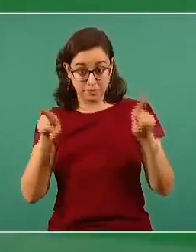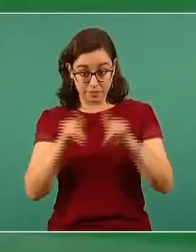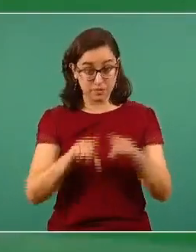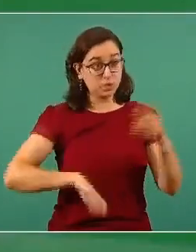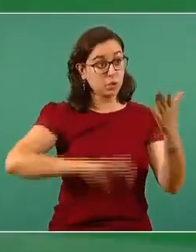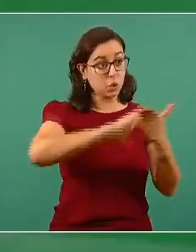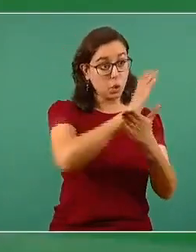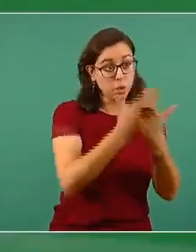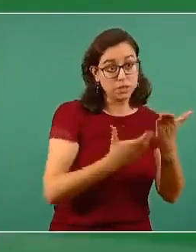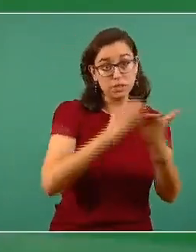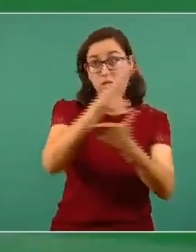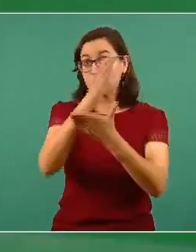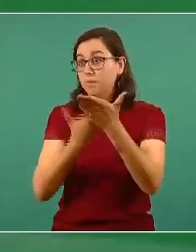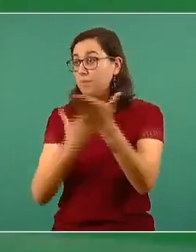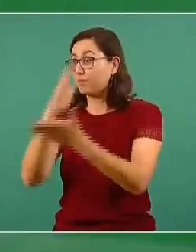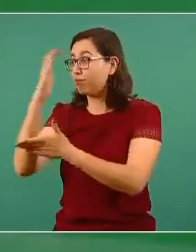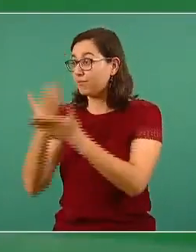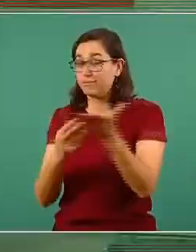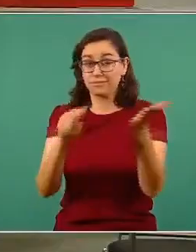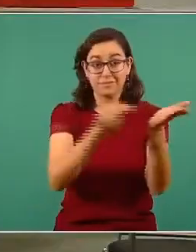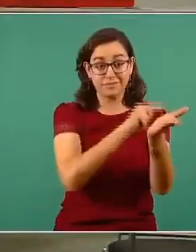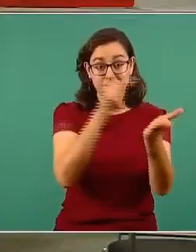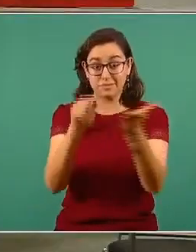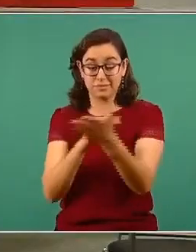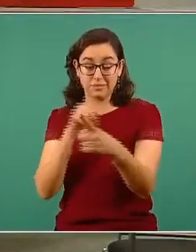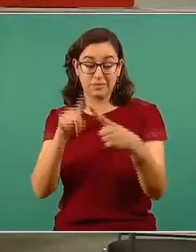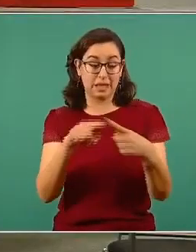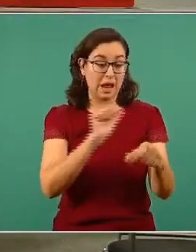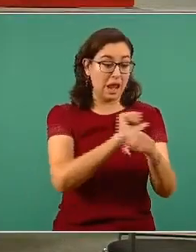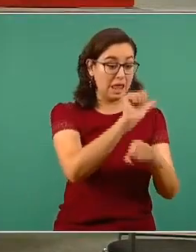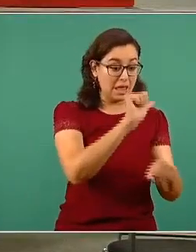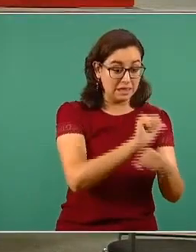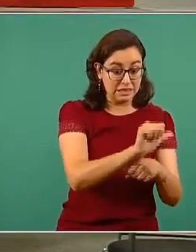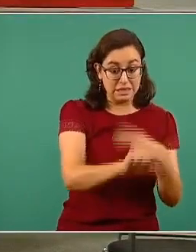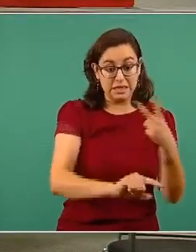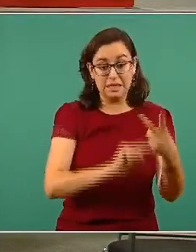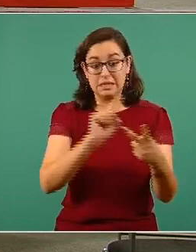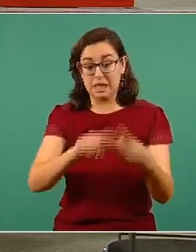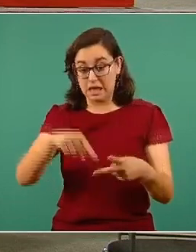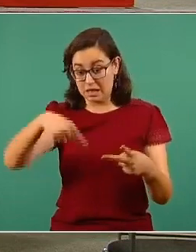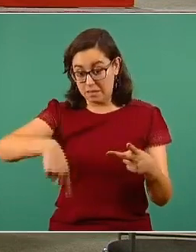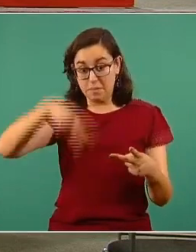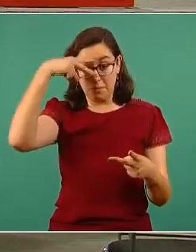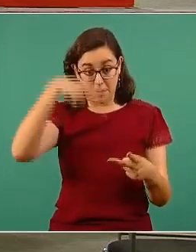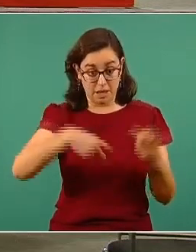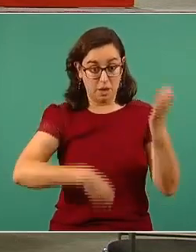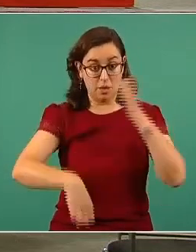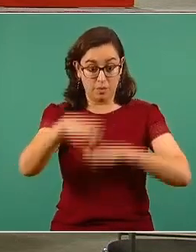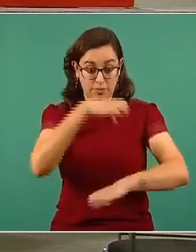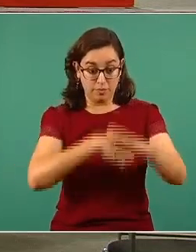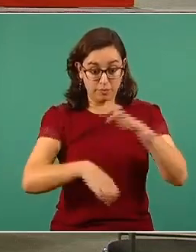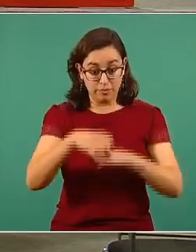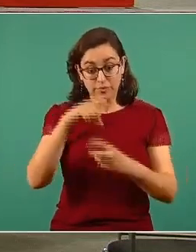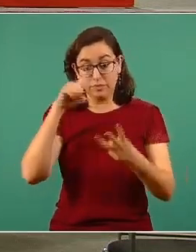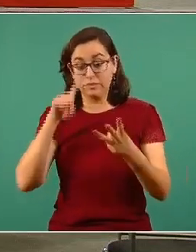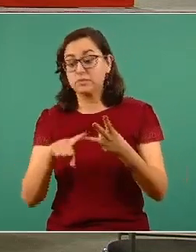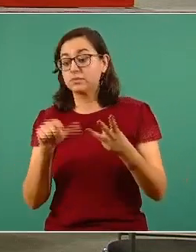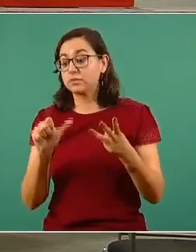la compañía argentina MabScience, la compañía Leomont en México y